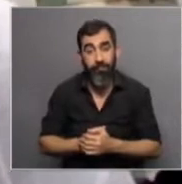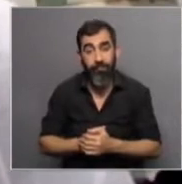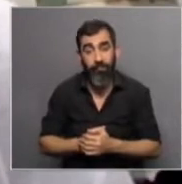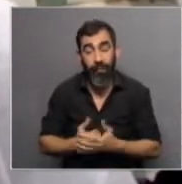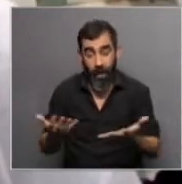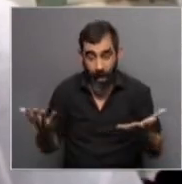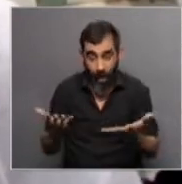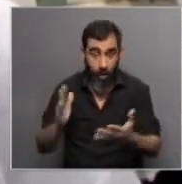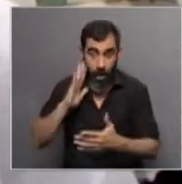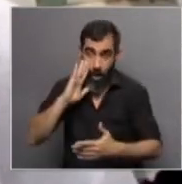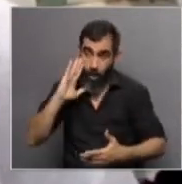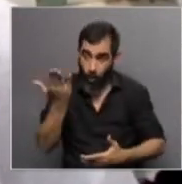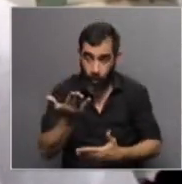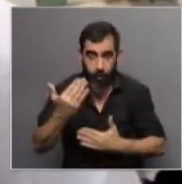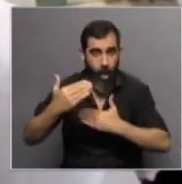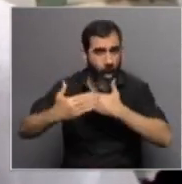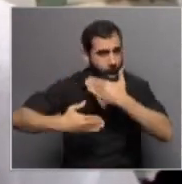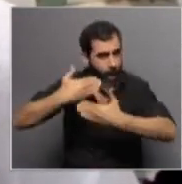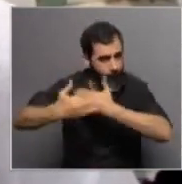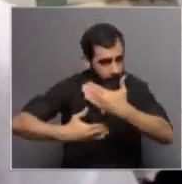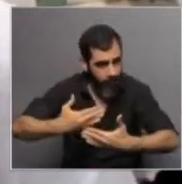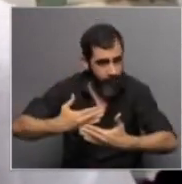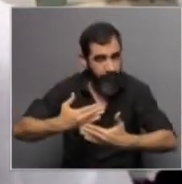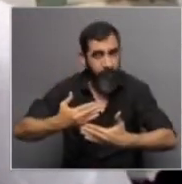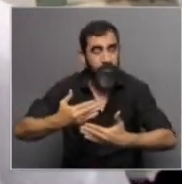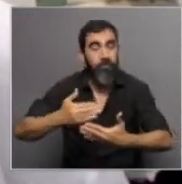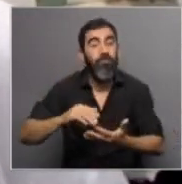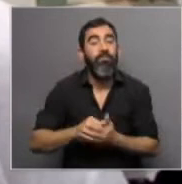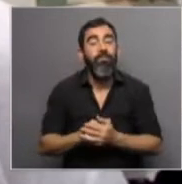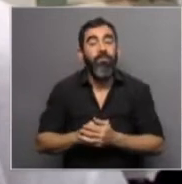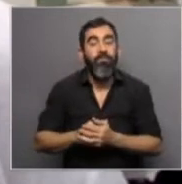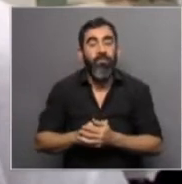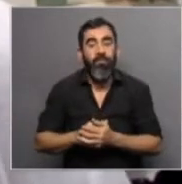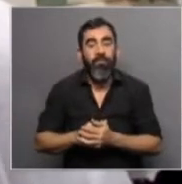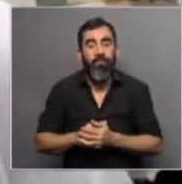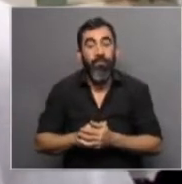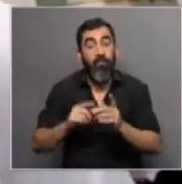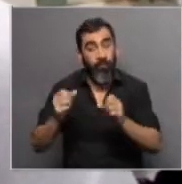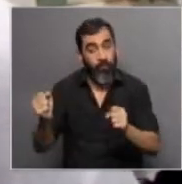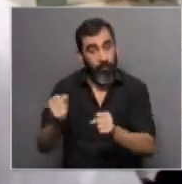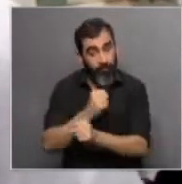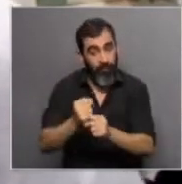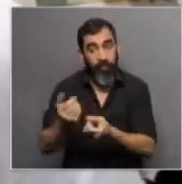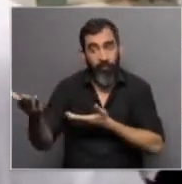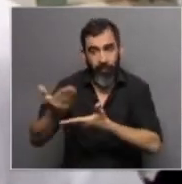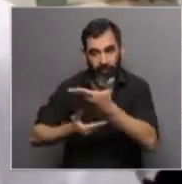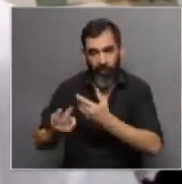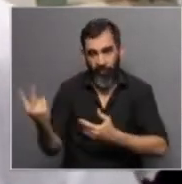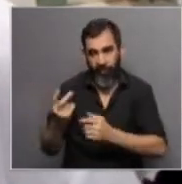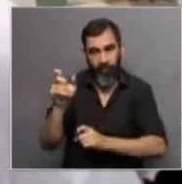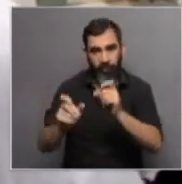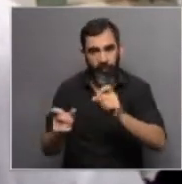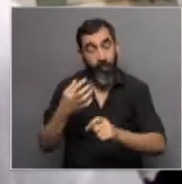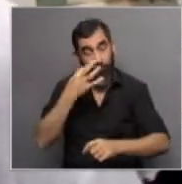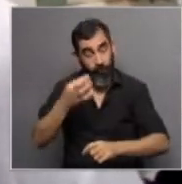se reconozcan avances en esta área de conocimiento con un premio Nobel compartido, ¿no? La verdad que es todo